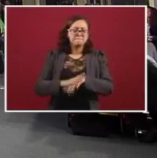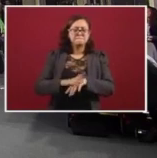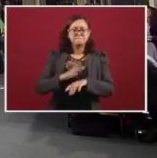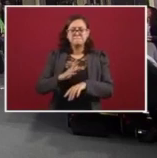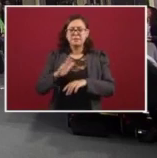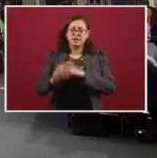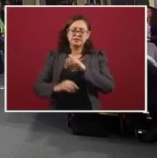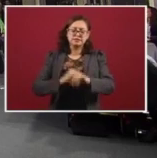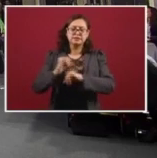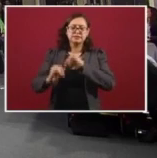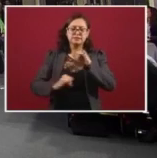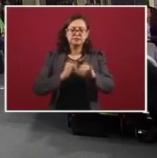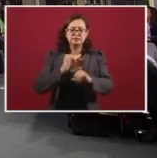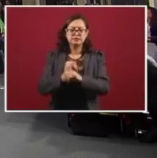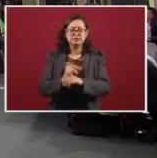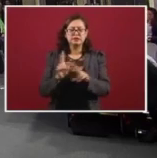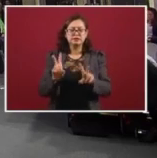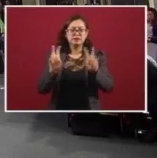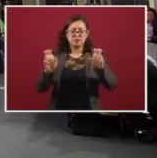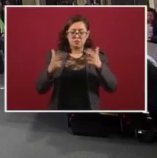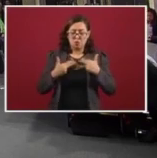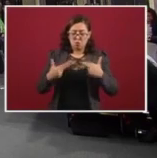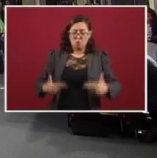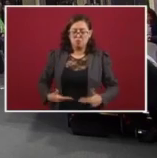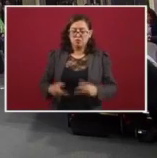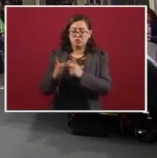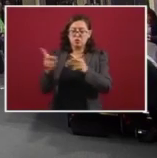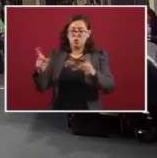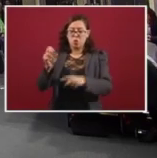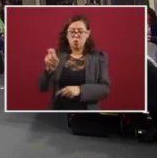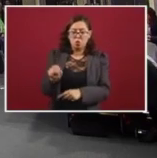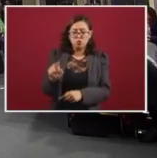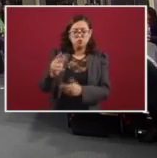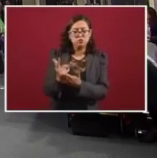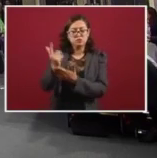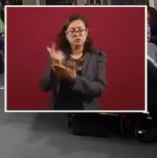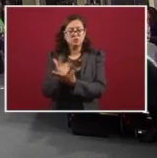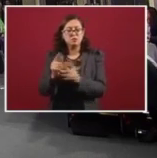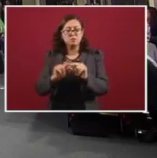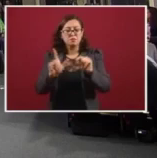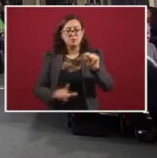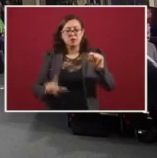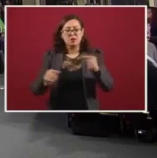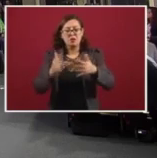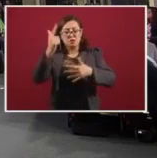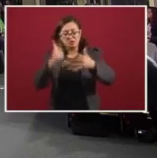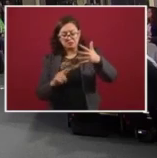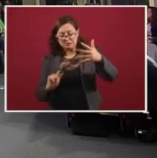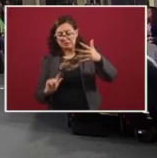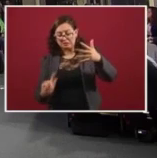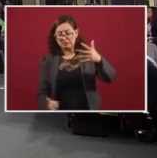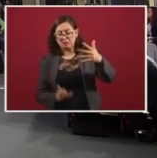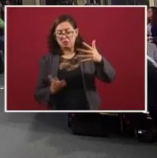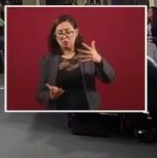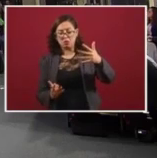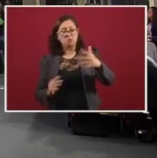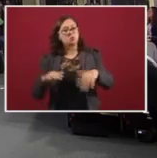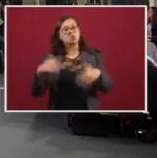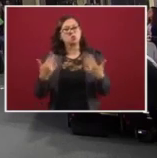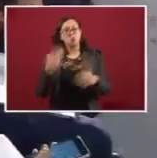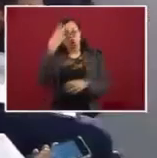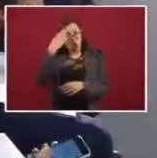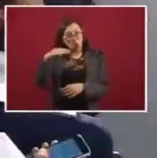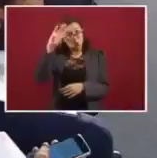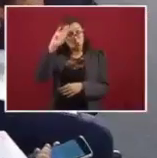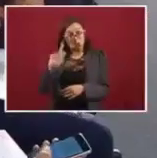usado a nivel internacional es el Índice de Desarrollo Humano. La ONU hace un listado. México está en el lugar 74. Estamos por debajo de Cuba,